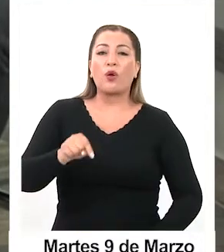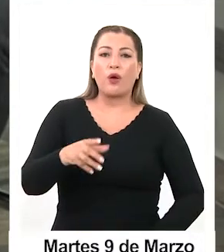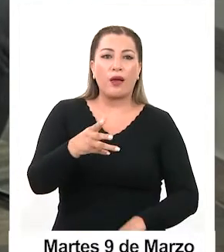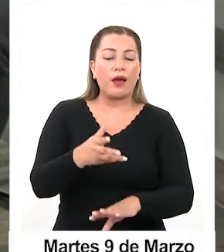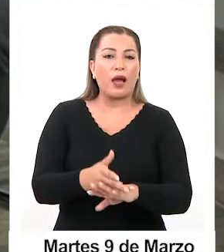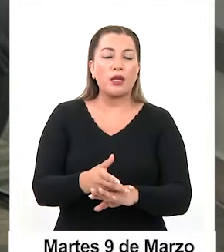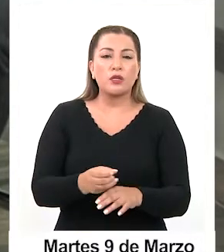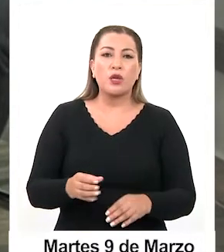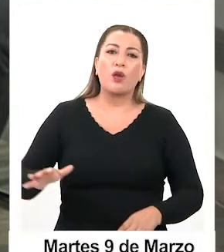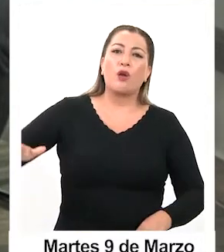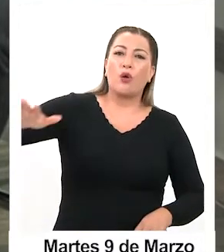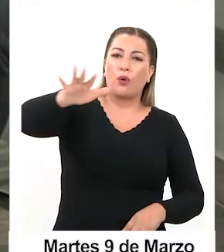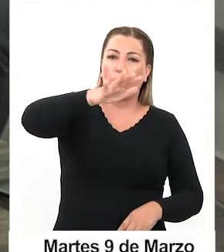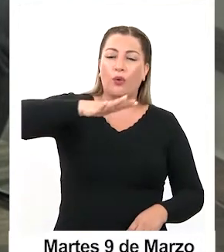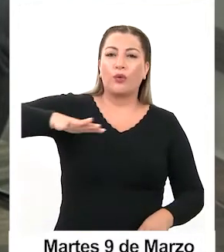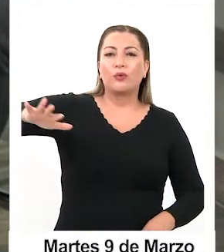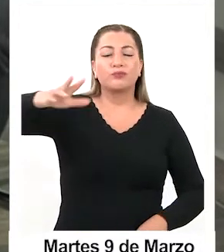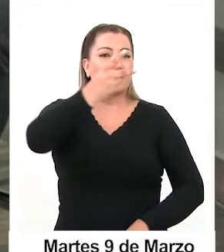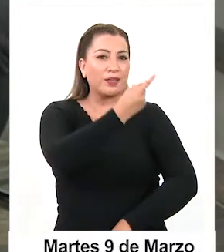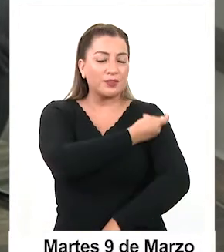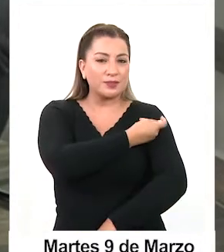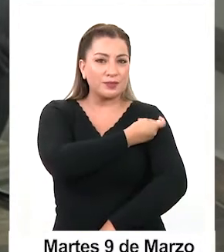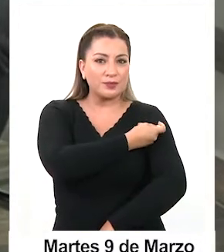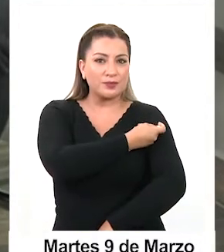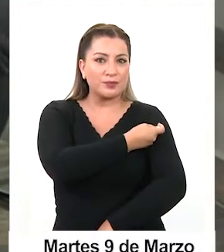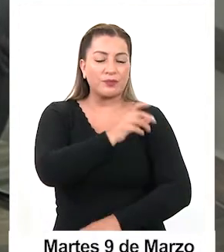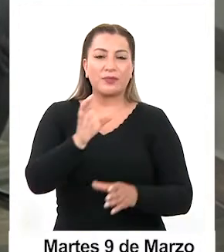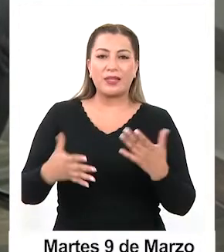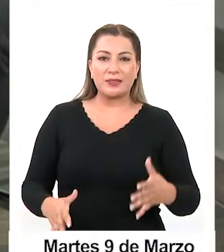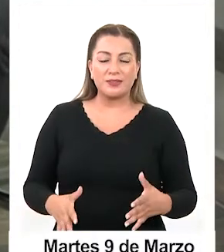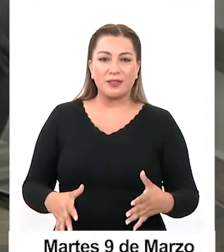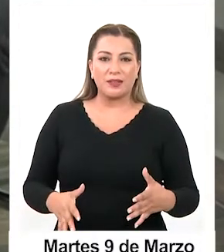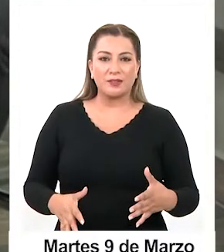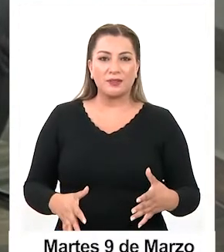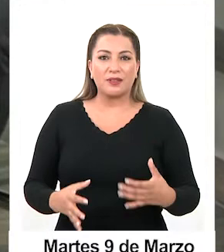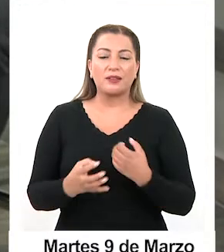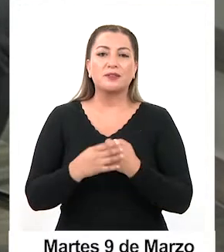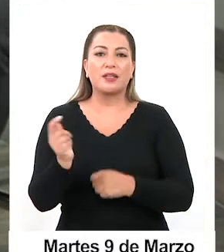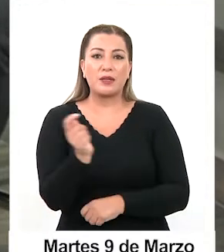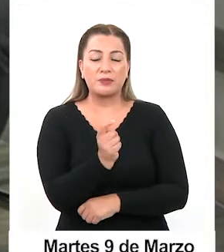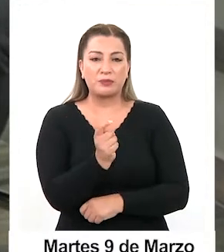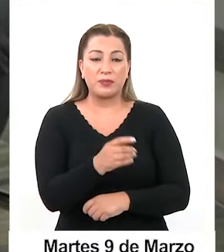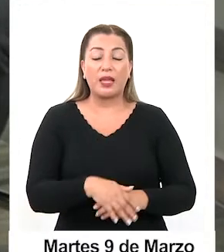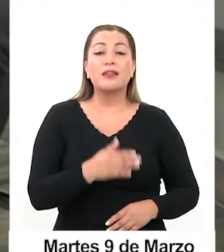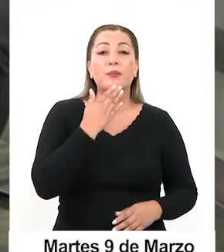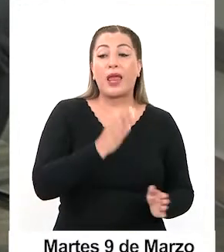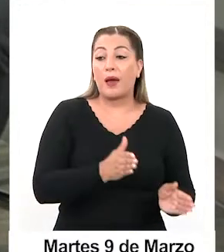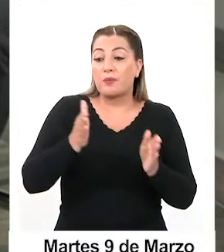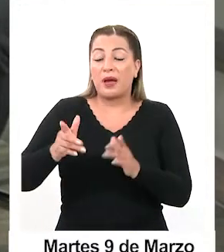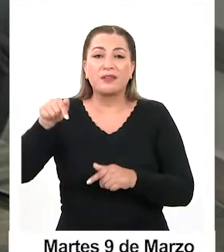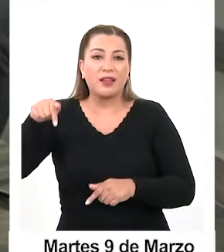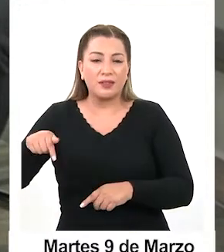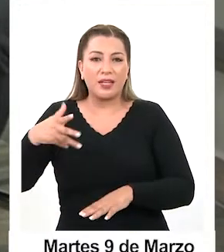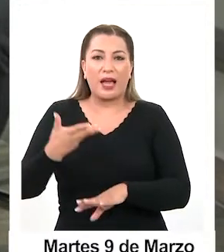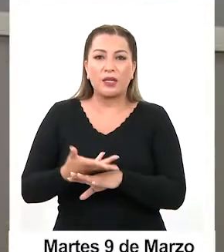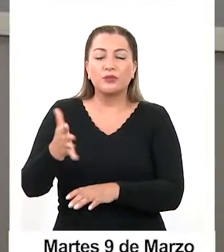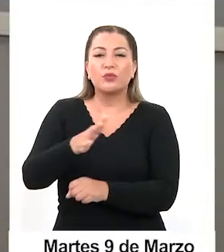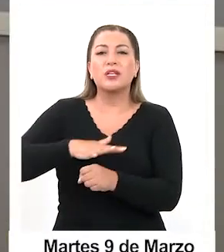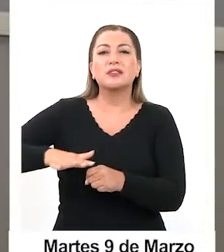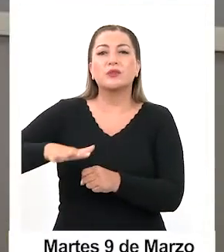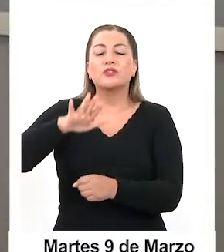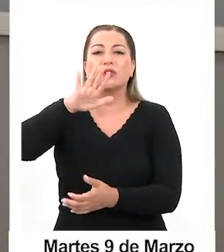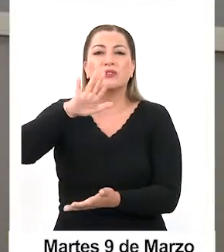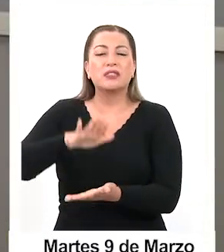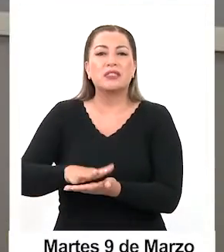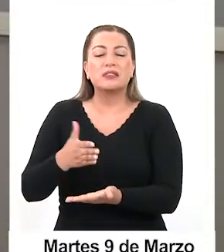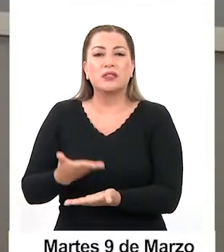una alta cobertura de personas vacunadas en la población de Tarapacá. Por otro lado, nos encontramos con una situación epidemiológica